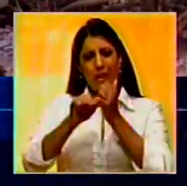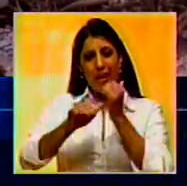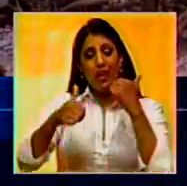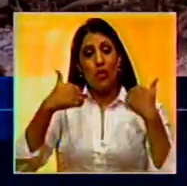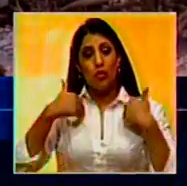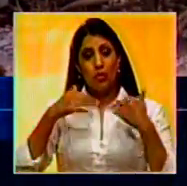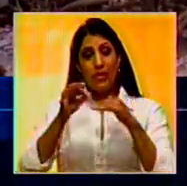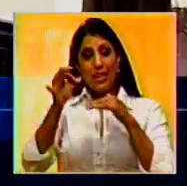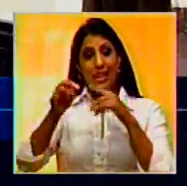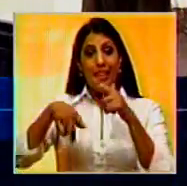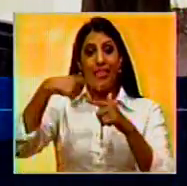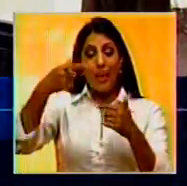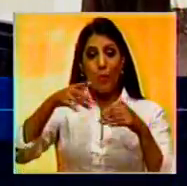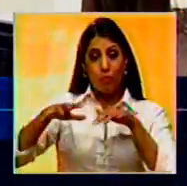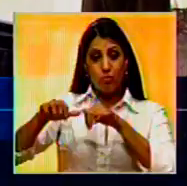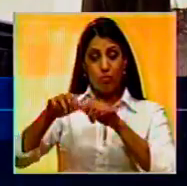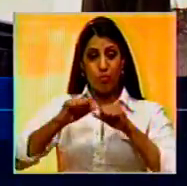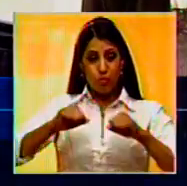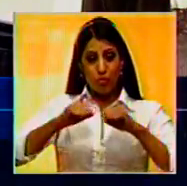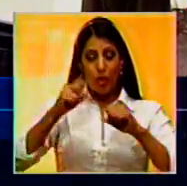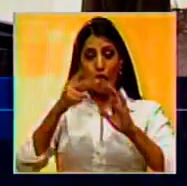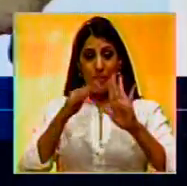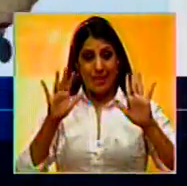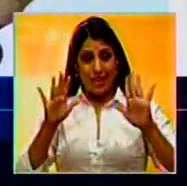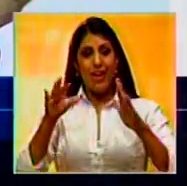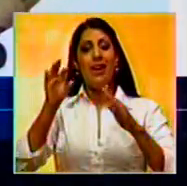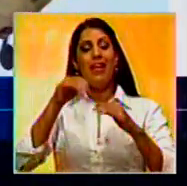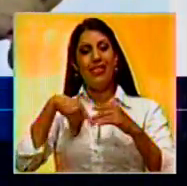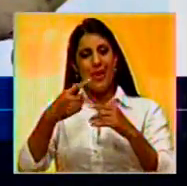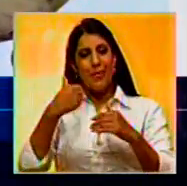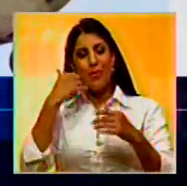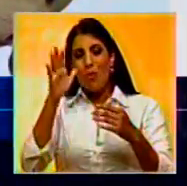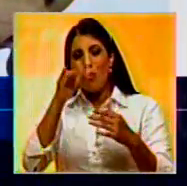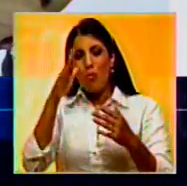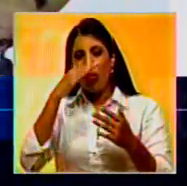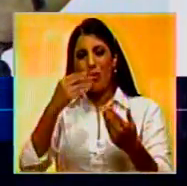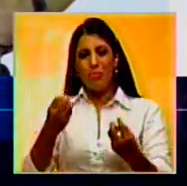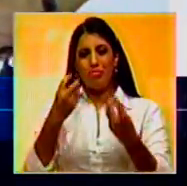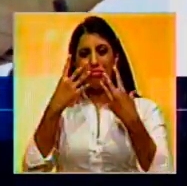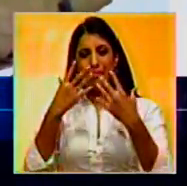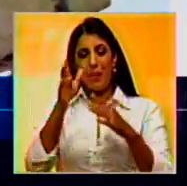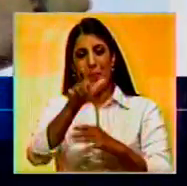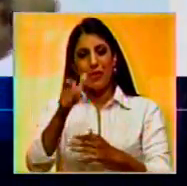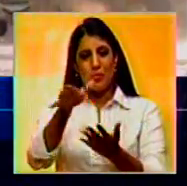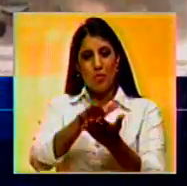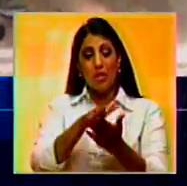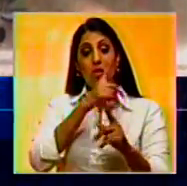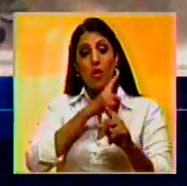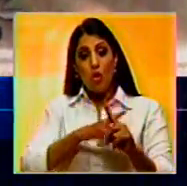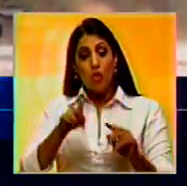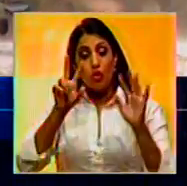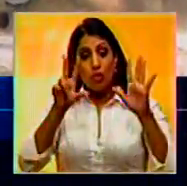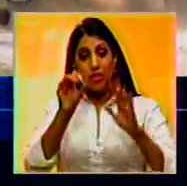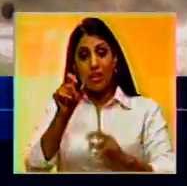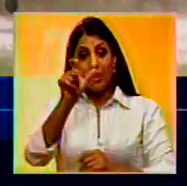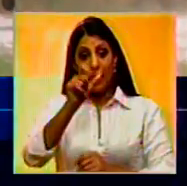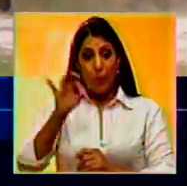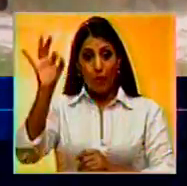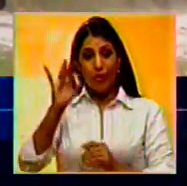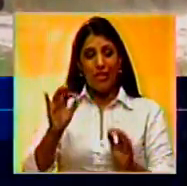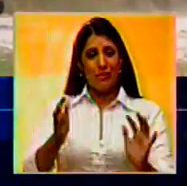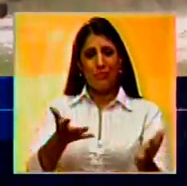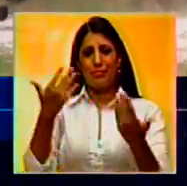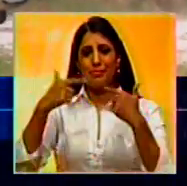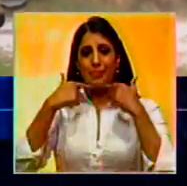que afectó La Isla luego del terremoto de 2010 por los efectos de Matthew en algunas áreas 80% de los cultivos fueron